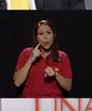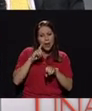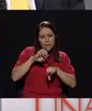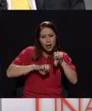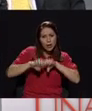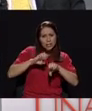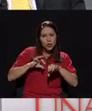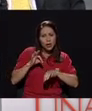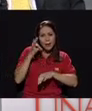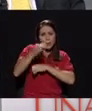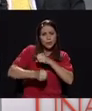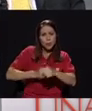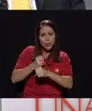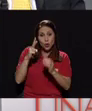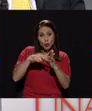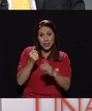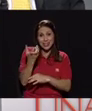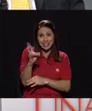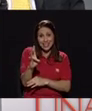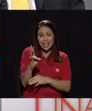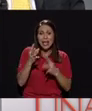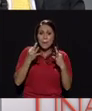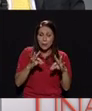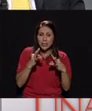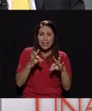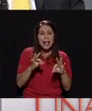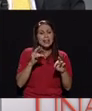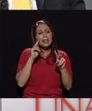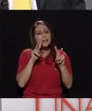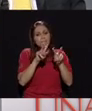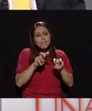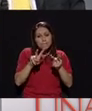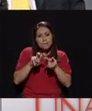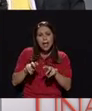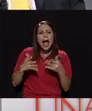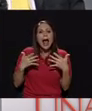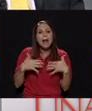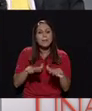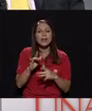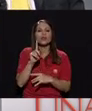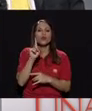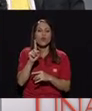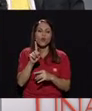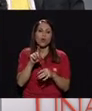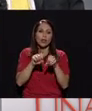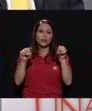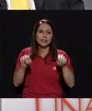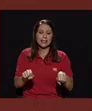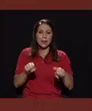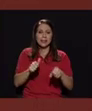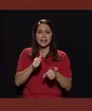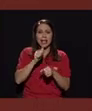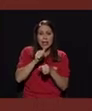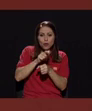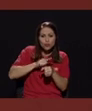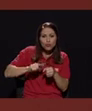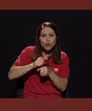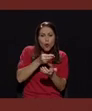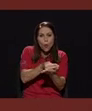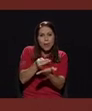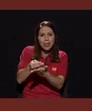el año entrante. En el 2017 vamos a tratar de hacer una valoración de al menos uno de los ecosistemas de humedal,